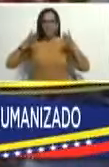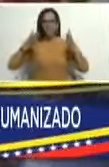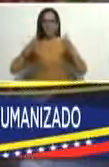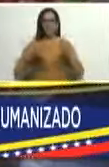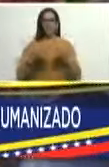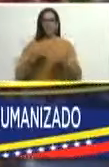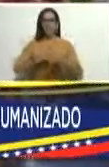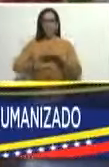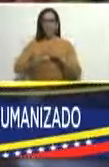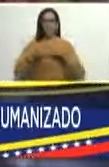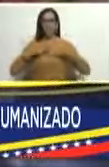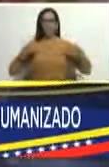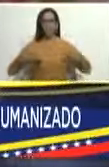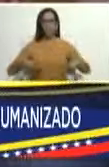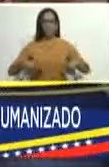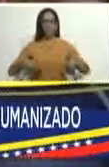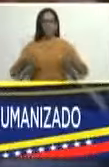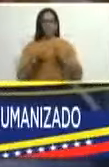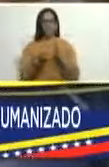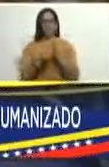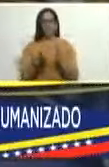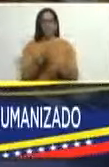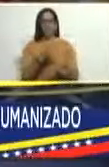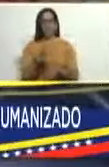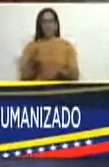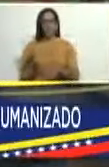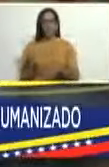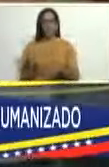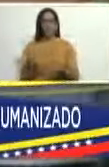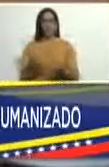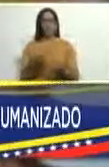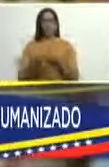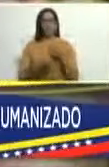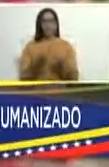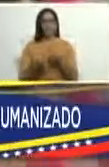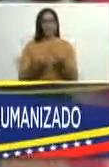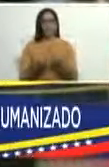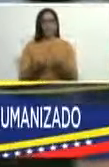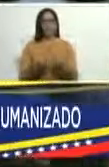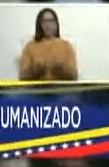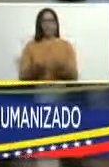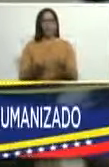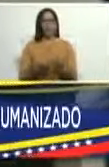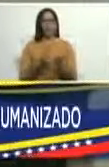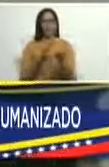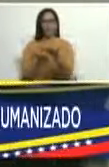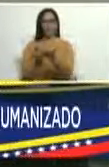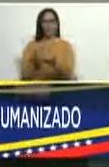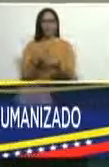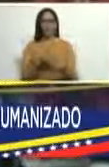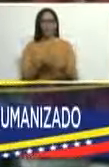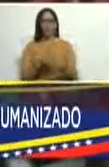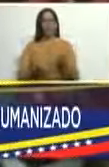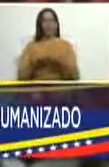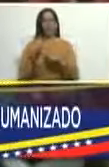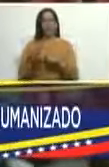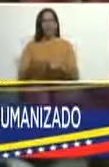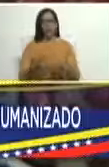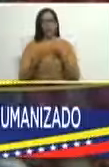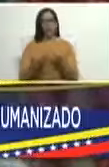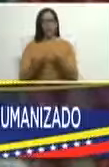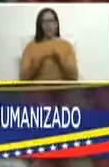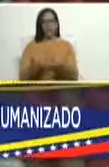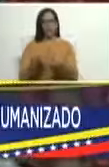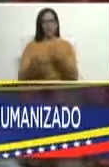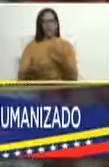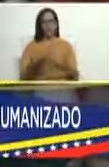formadoras de parto humanizado, donde cada una de ellas se realiza un despliegue para luego seguir ese